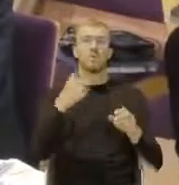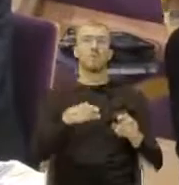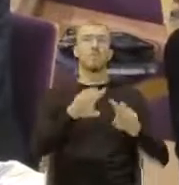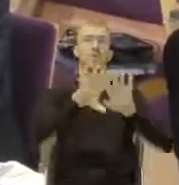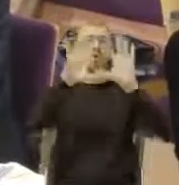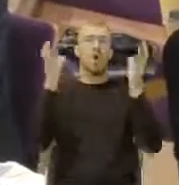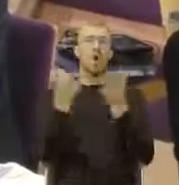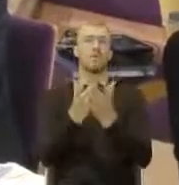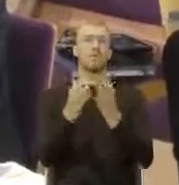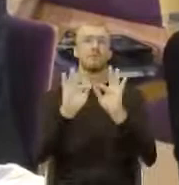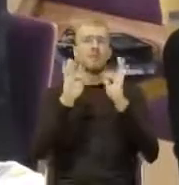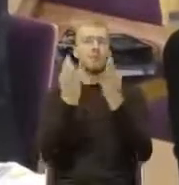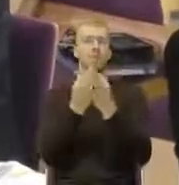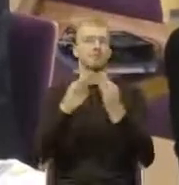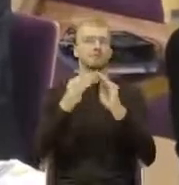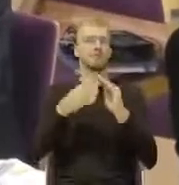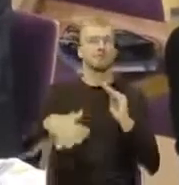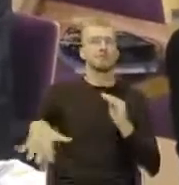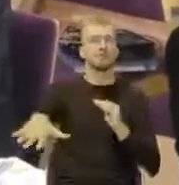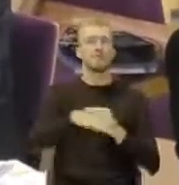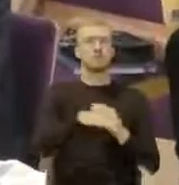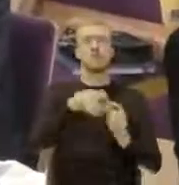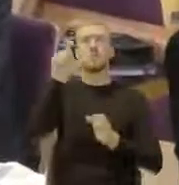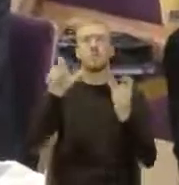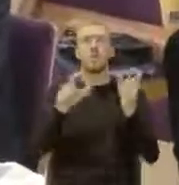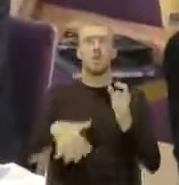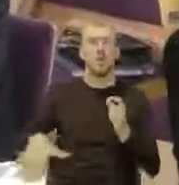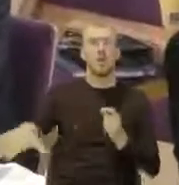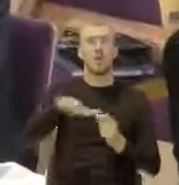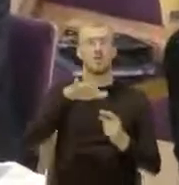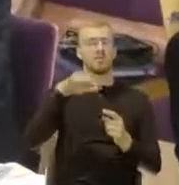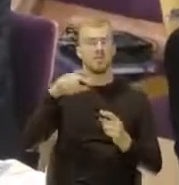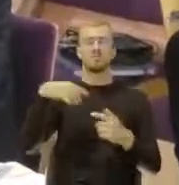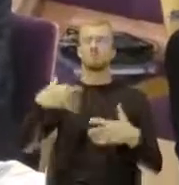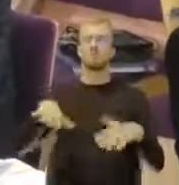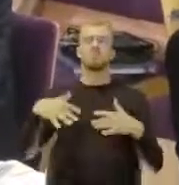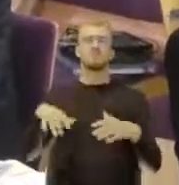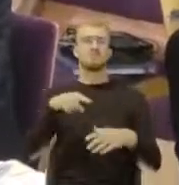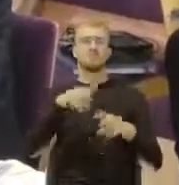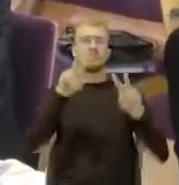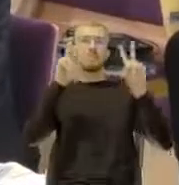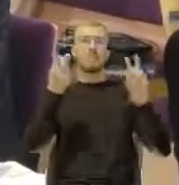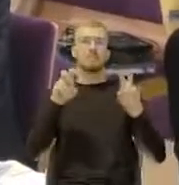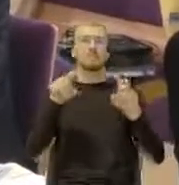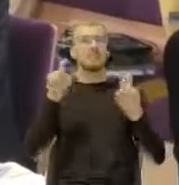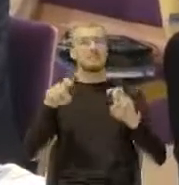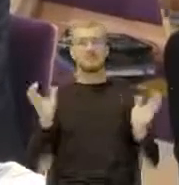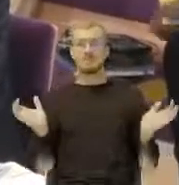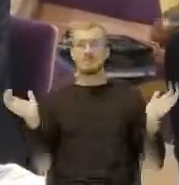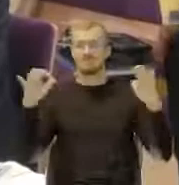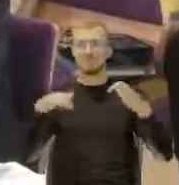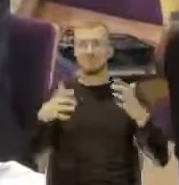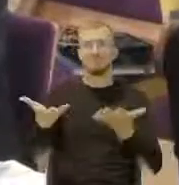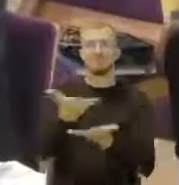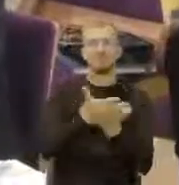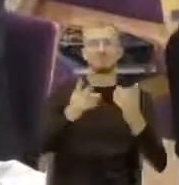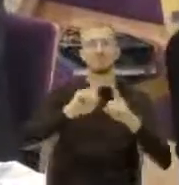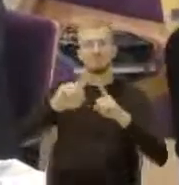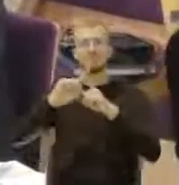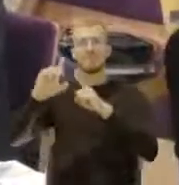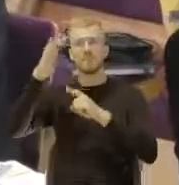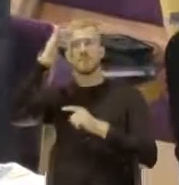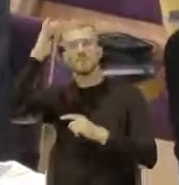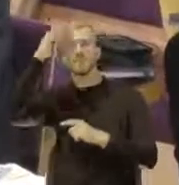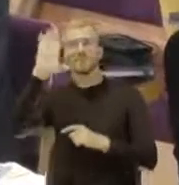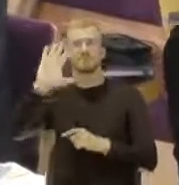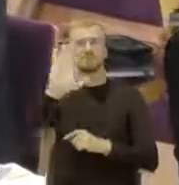muchos puntos de vista encontrados y parece ser que no tenemos un punto de vista conciliatorio a nivel